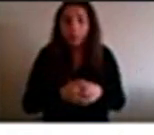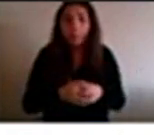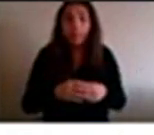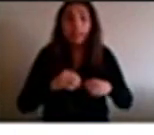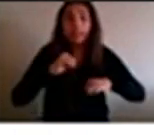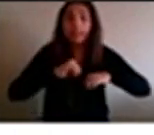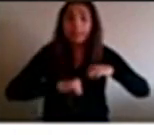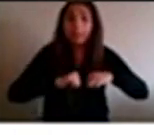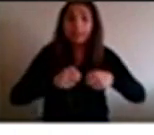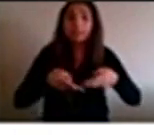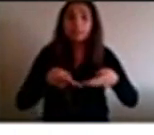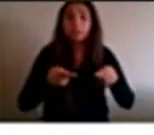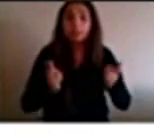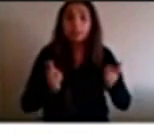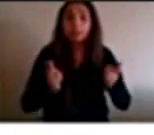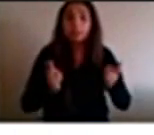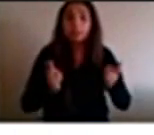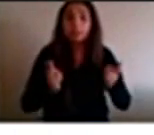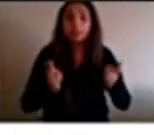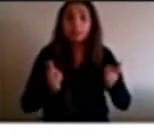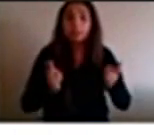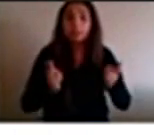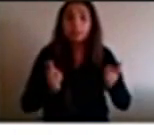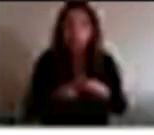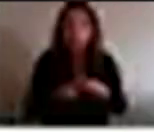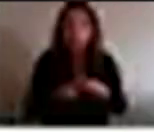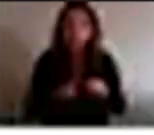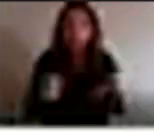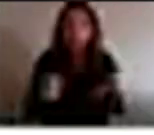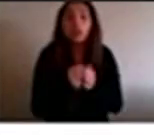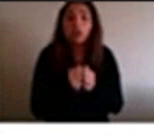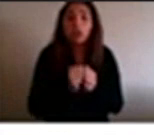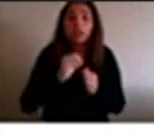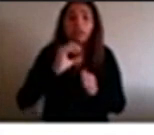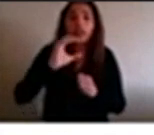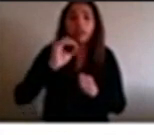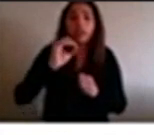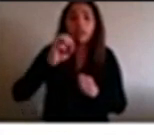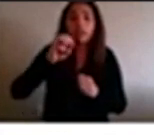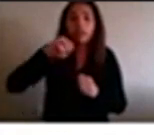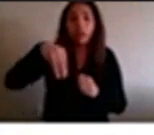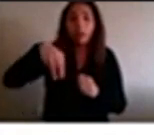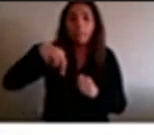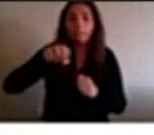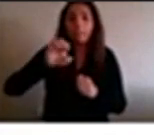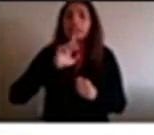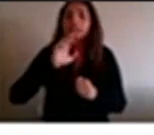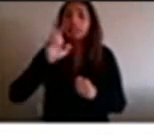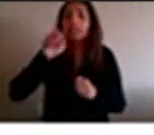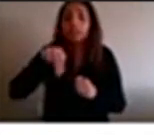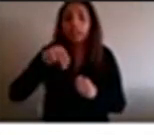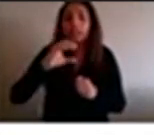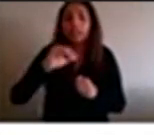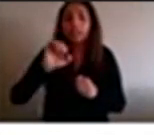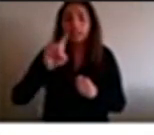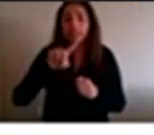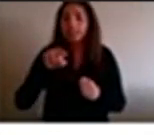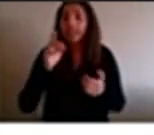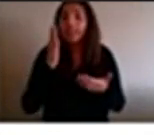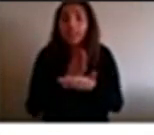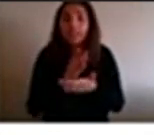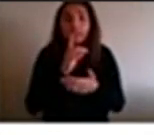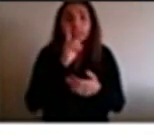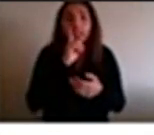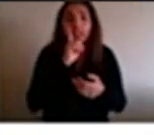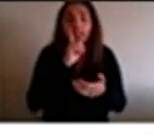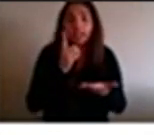da en el marco de las competencias, porque se tiene el mérito para acceder a un empleo público, se